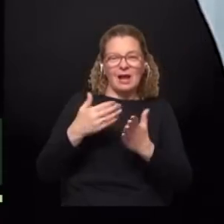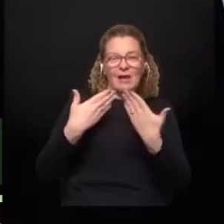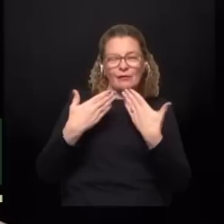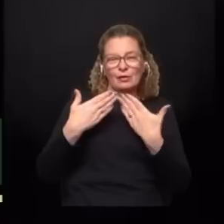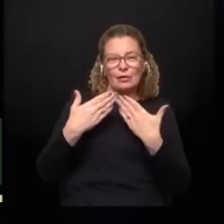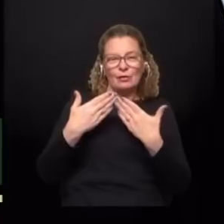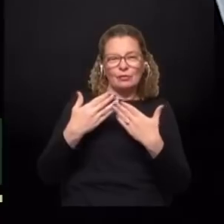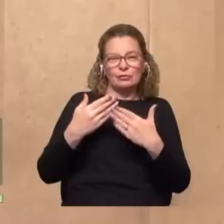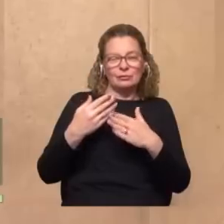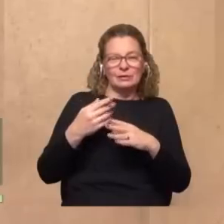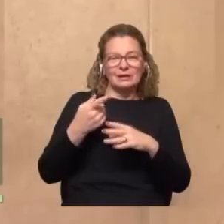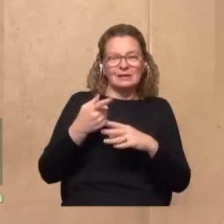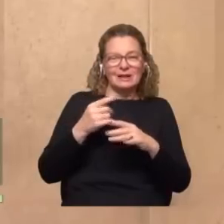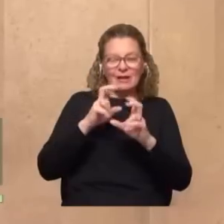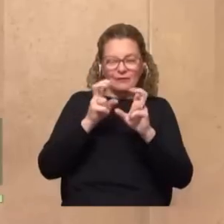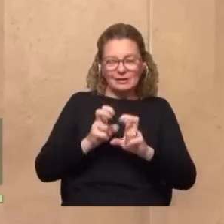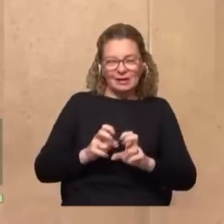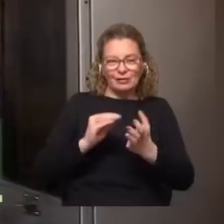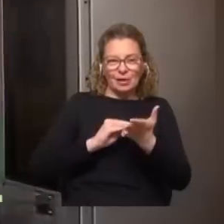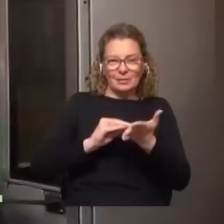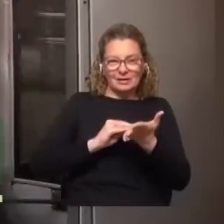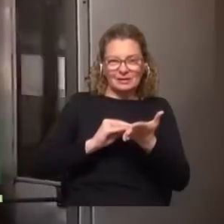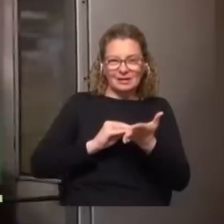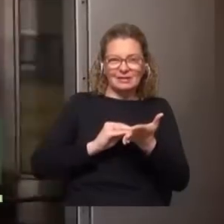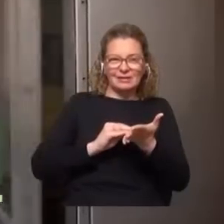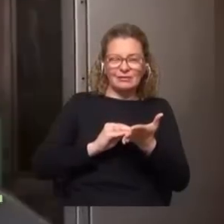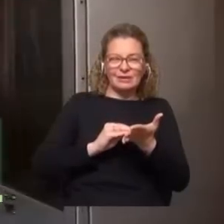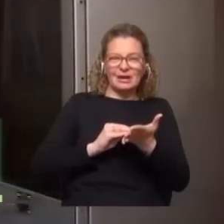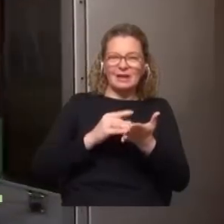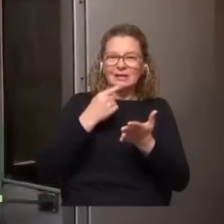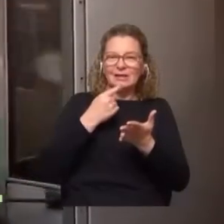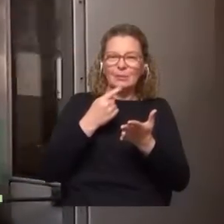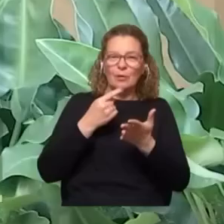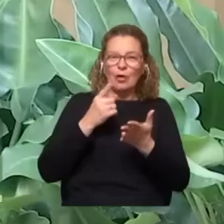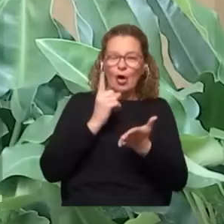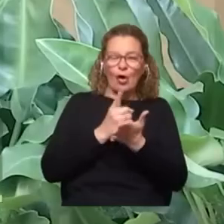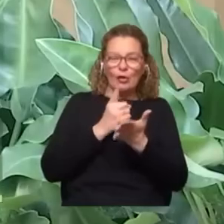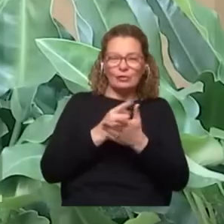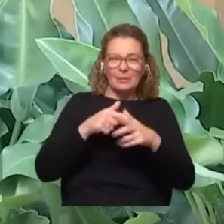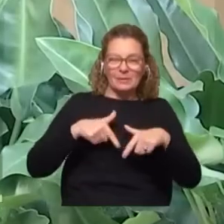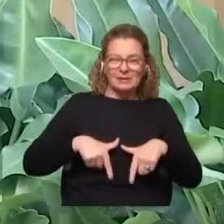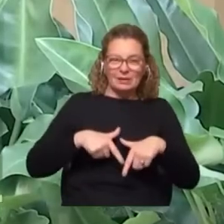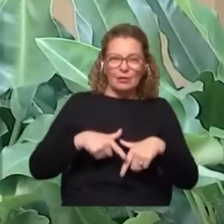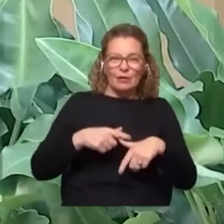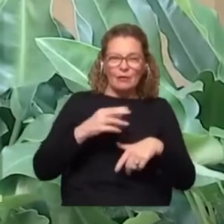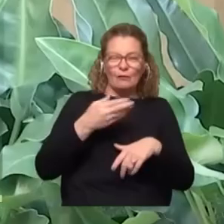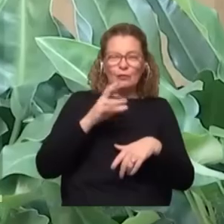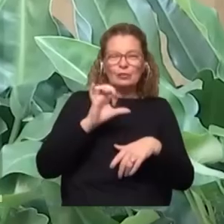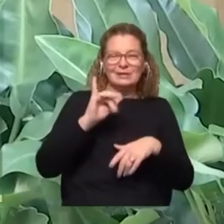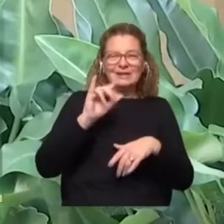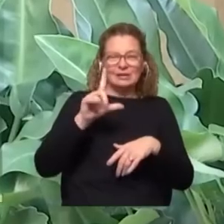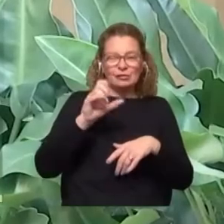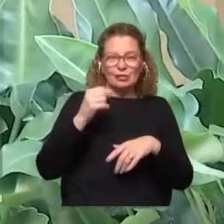instrucciones la investigación administrativa realizada en la cancillería por orden del ministro Francisco bustillo también